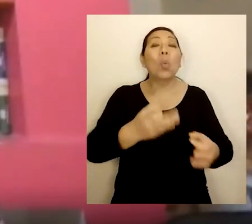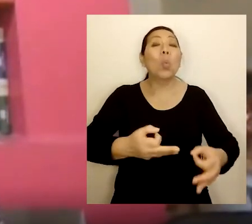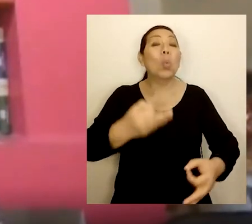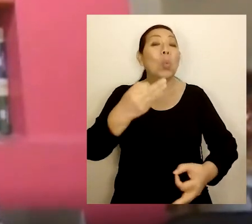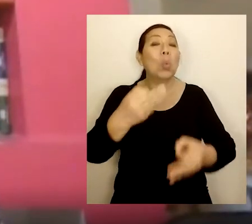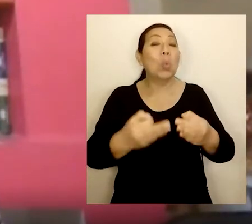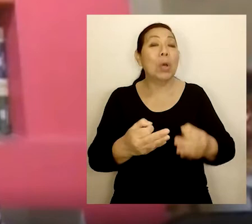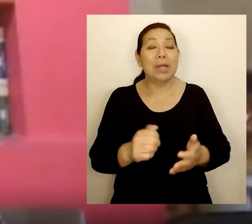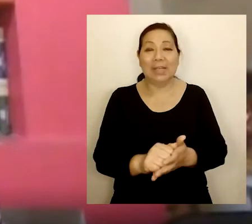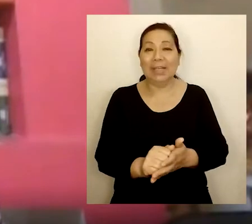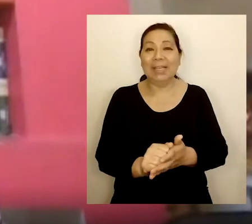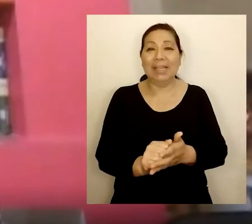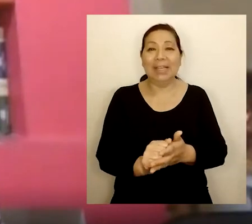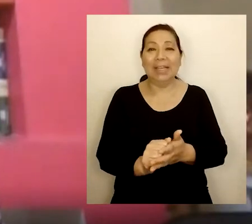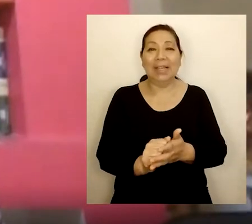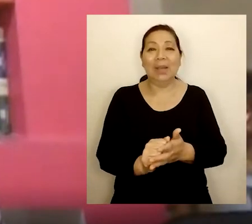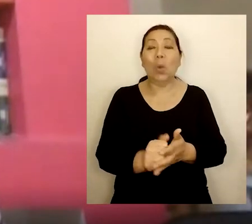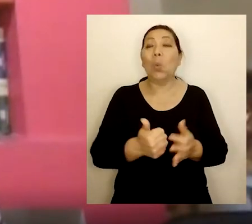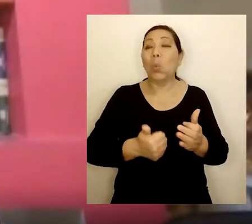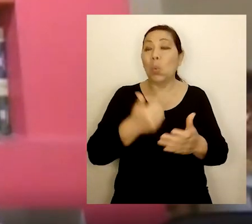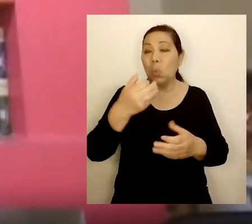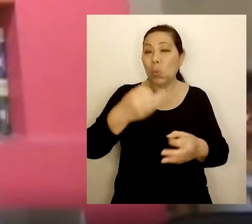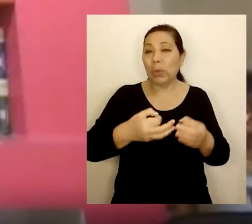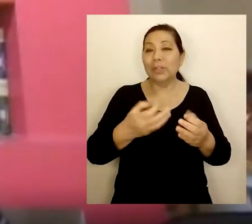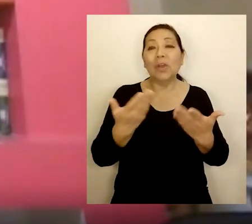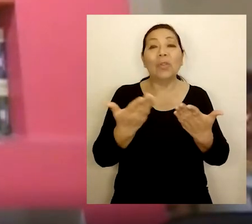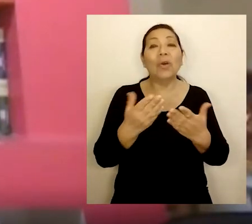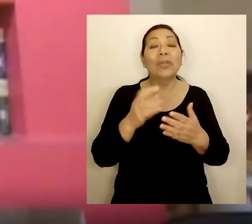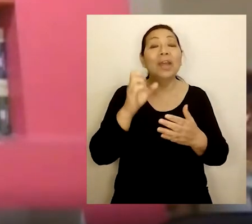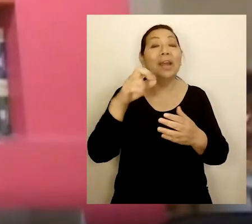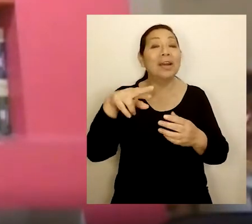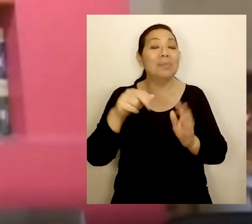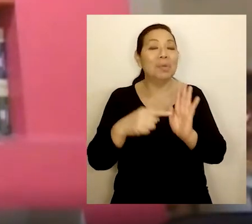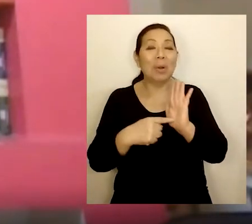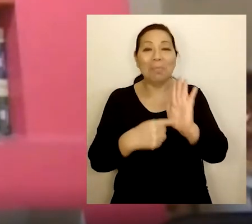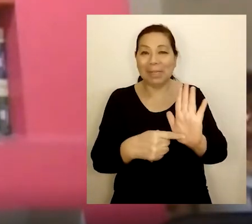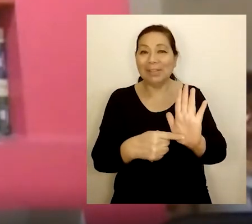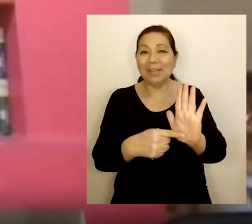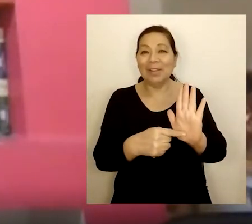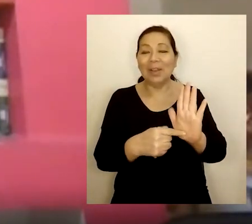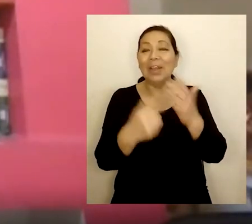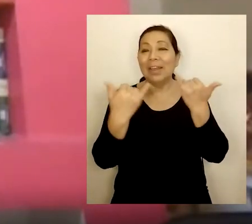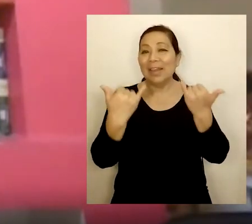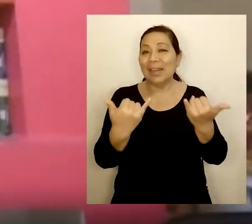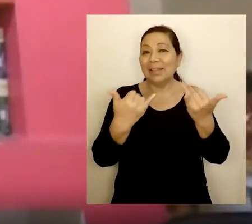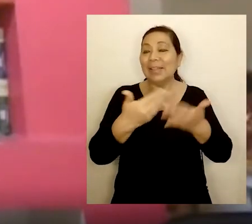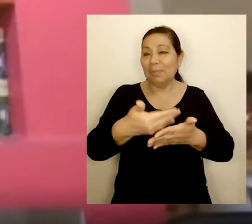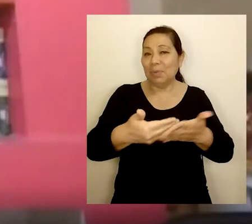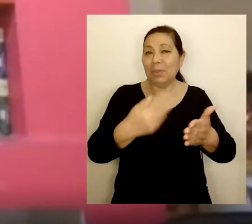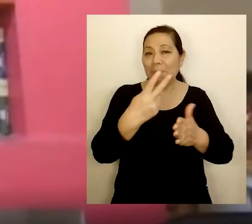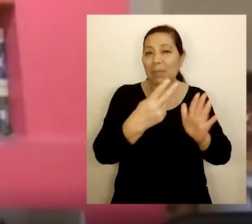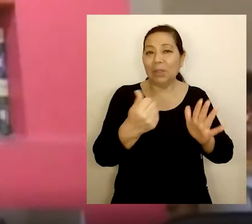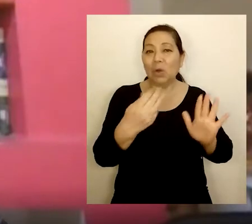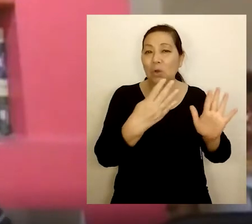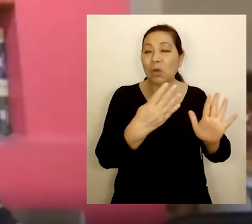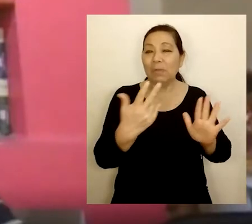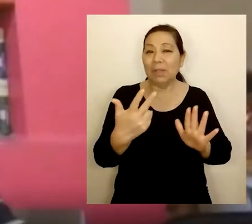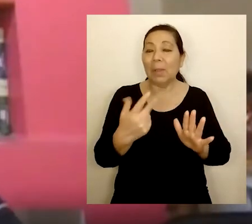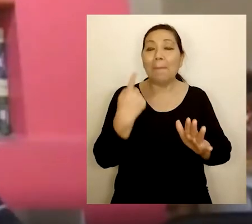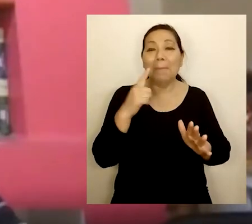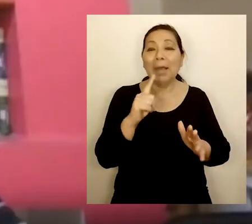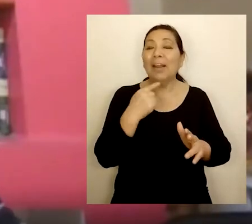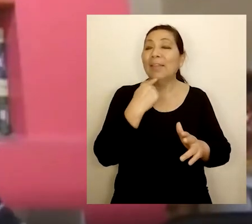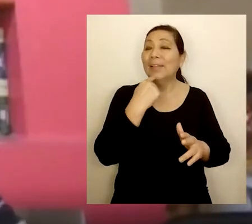juzgados los juicios ordinarios donde Rexol presentó este expediente 2698